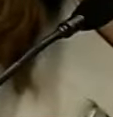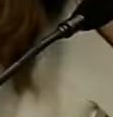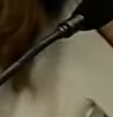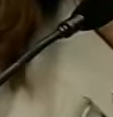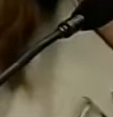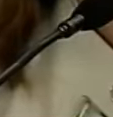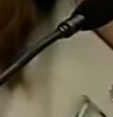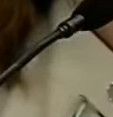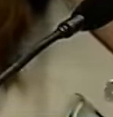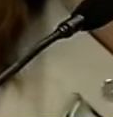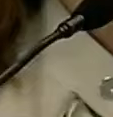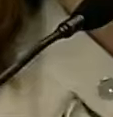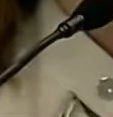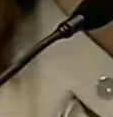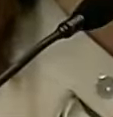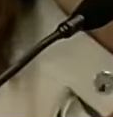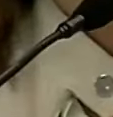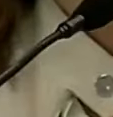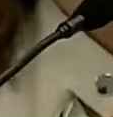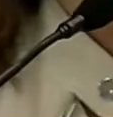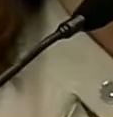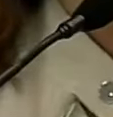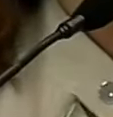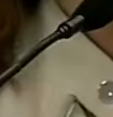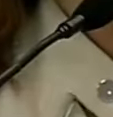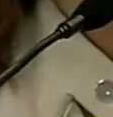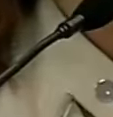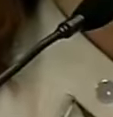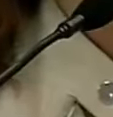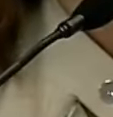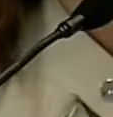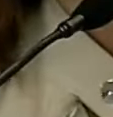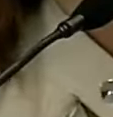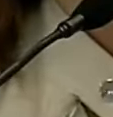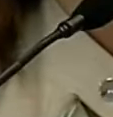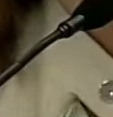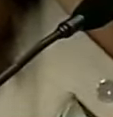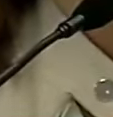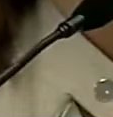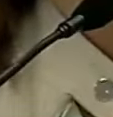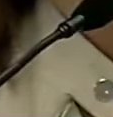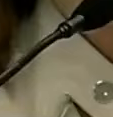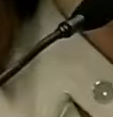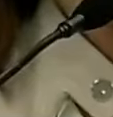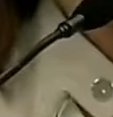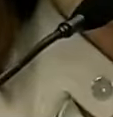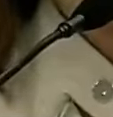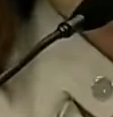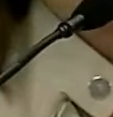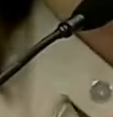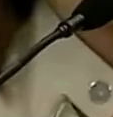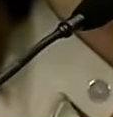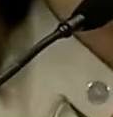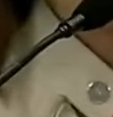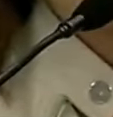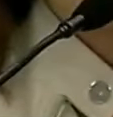Naval Argentina que detectan señales bajo el mar, señales de teléfonos celulares o señales